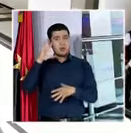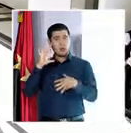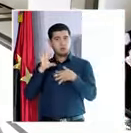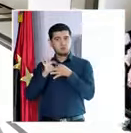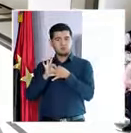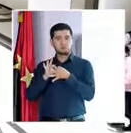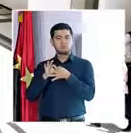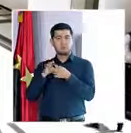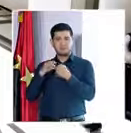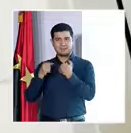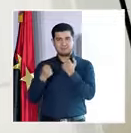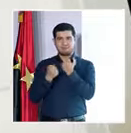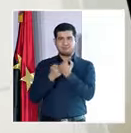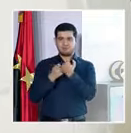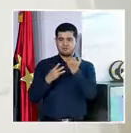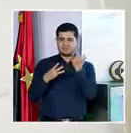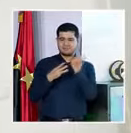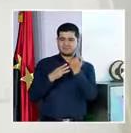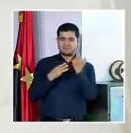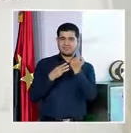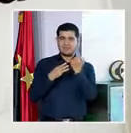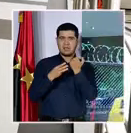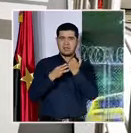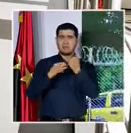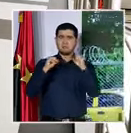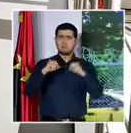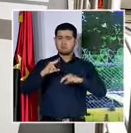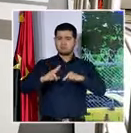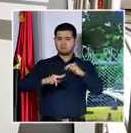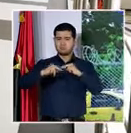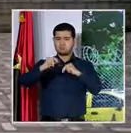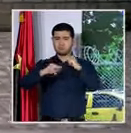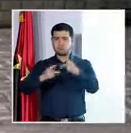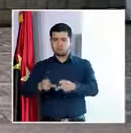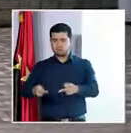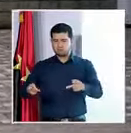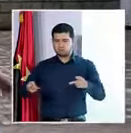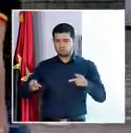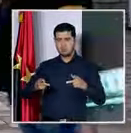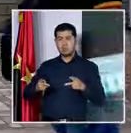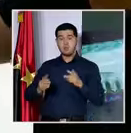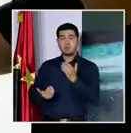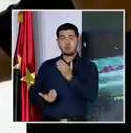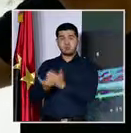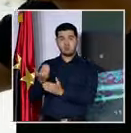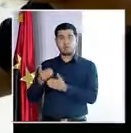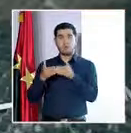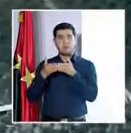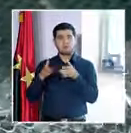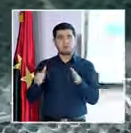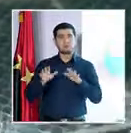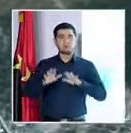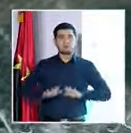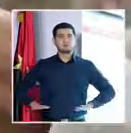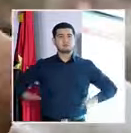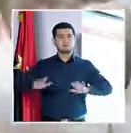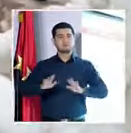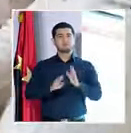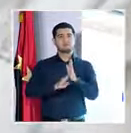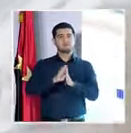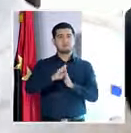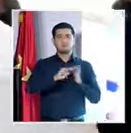En alianza con el SENA, aunamos esfuerzos para la construcción y dotación del Tecnoparque y Tecnoacademia, brindando espacios para